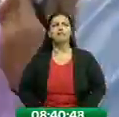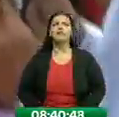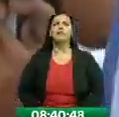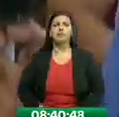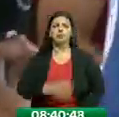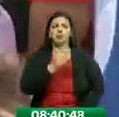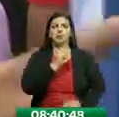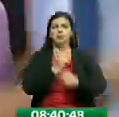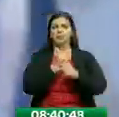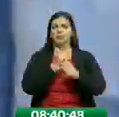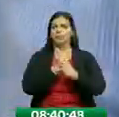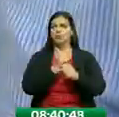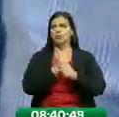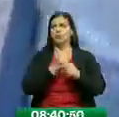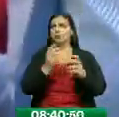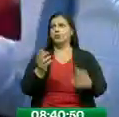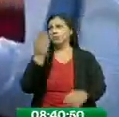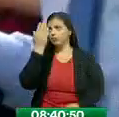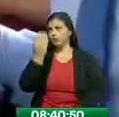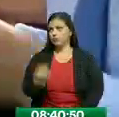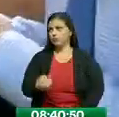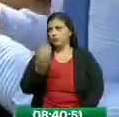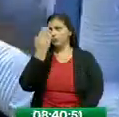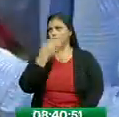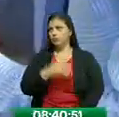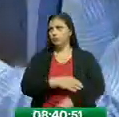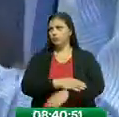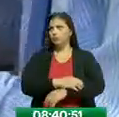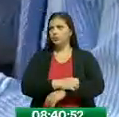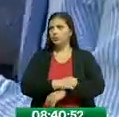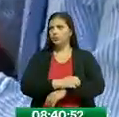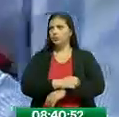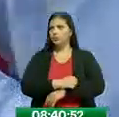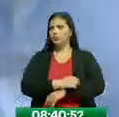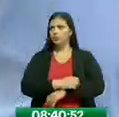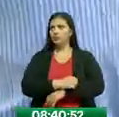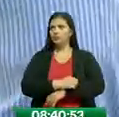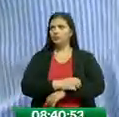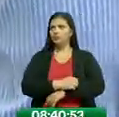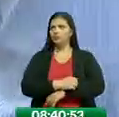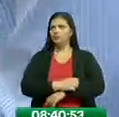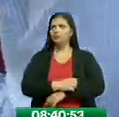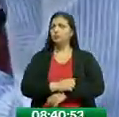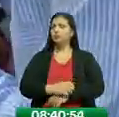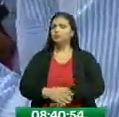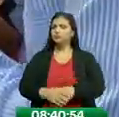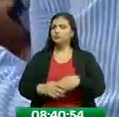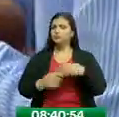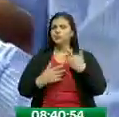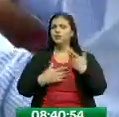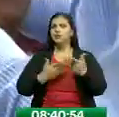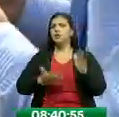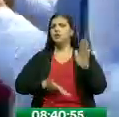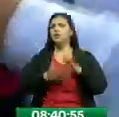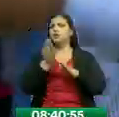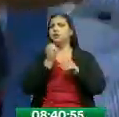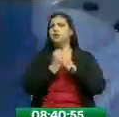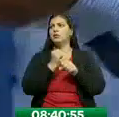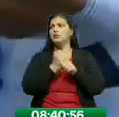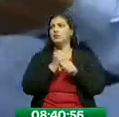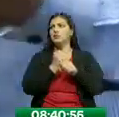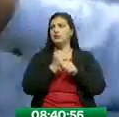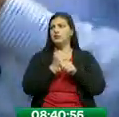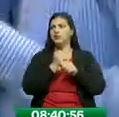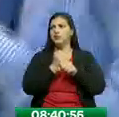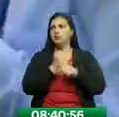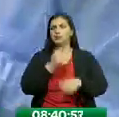días. Buenos días. Pasa el día que tiene que hacer. Pasa que nuestro jefe piensa que no tiene excusa de pretexto que no quiere ir a trabajar. Pero no... Diríjase a su